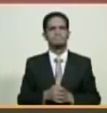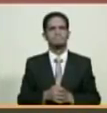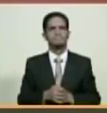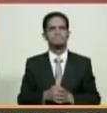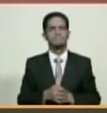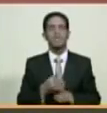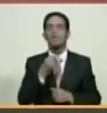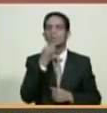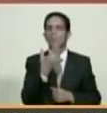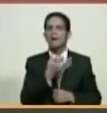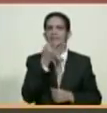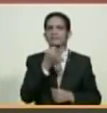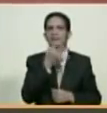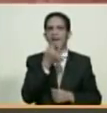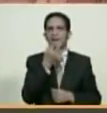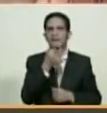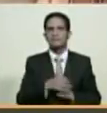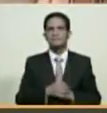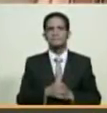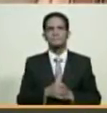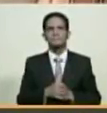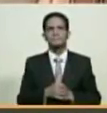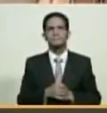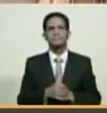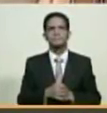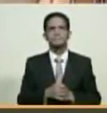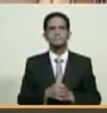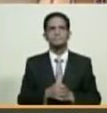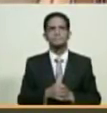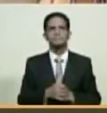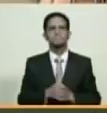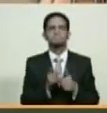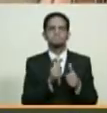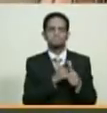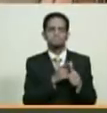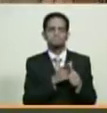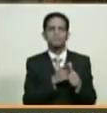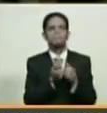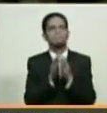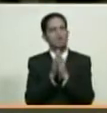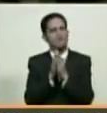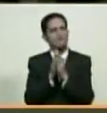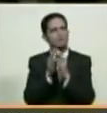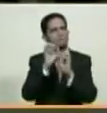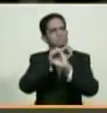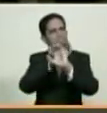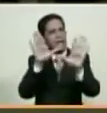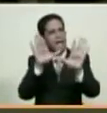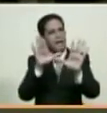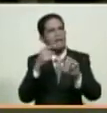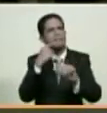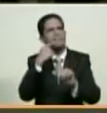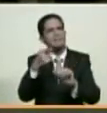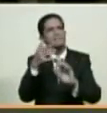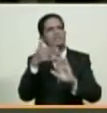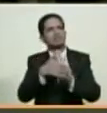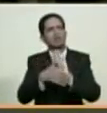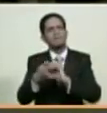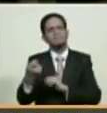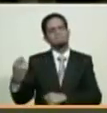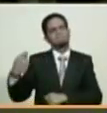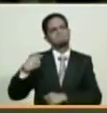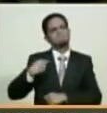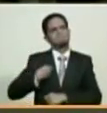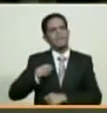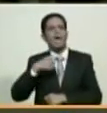Buenas tardes, ministro. En primera, bien, y usted, gracias. Quisiera que nos aclarara sobre lo que dijo las pensiones, que no va a